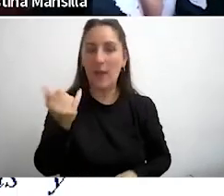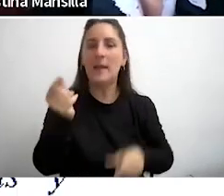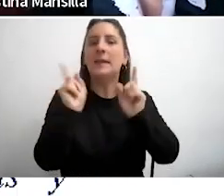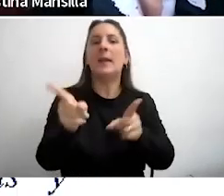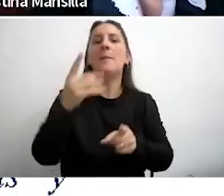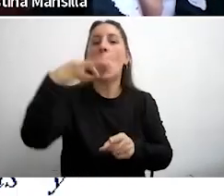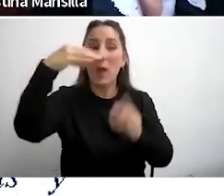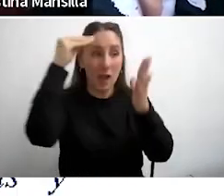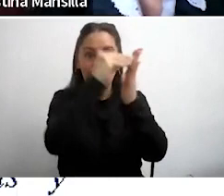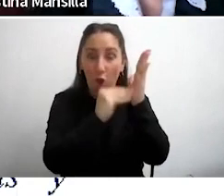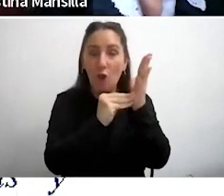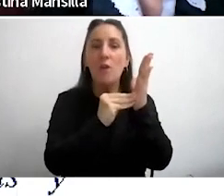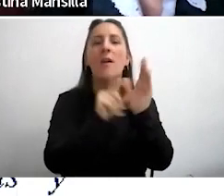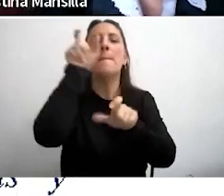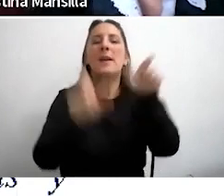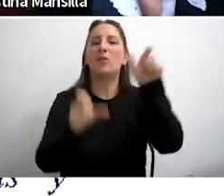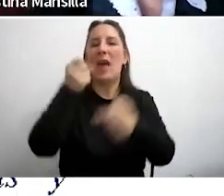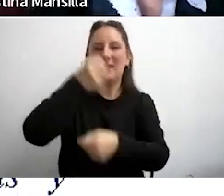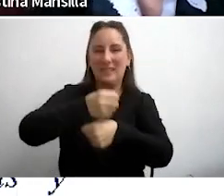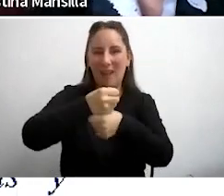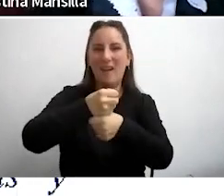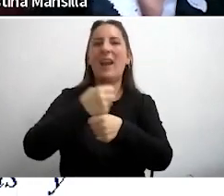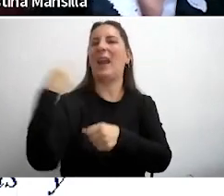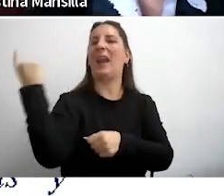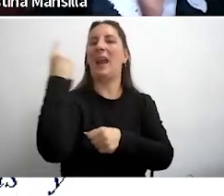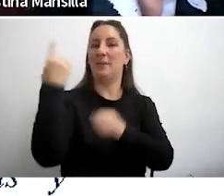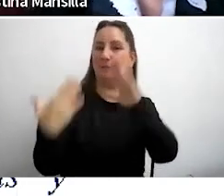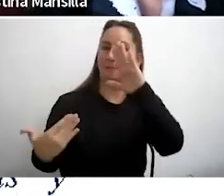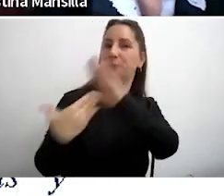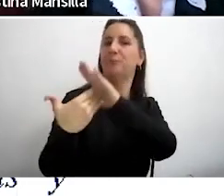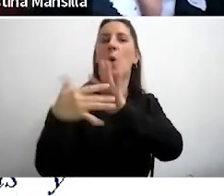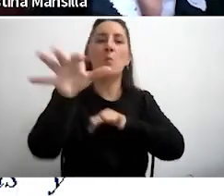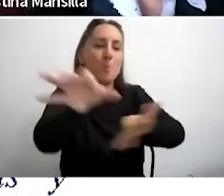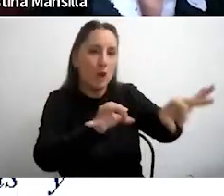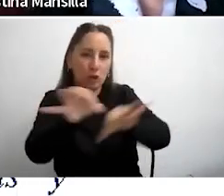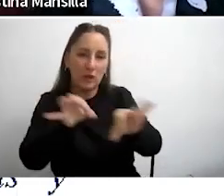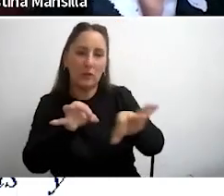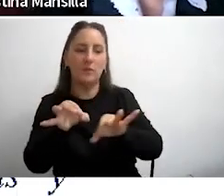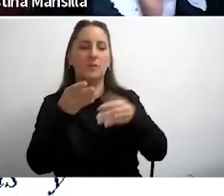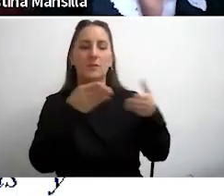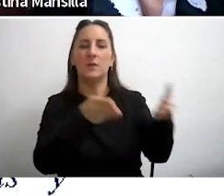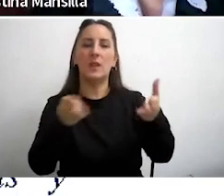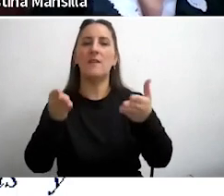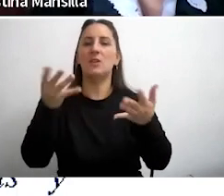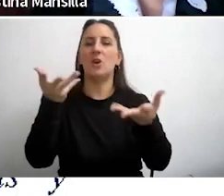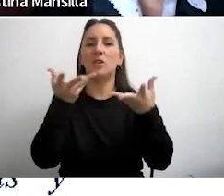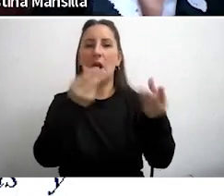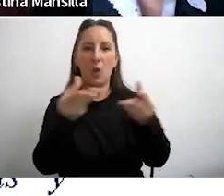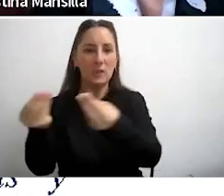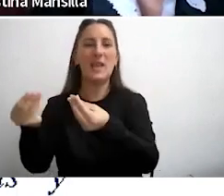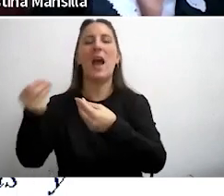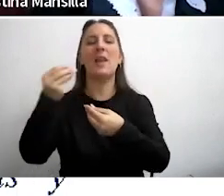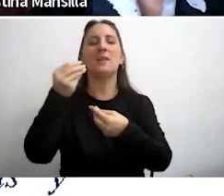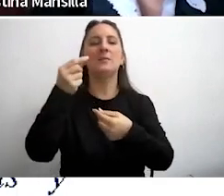obligados aquellos que presten servicios de gerenciamiento de proyectos, servicios auxiliares, estudios